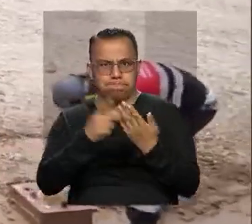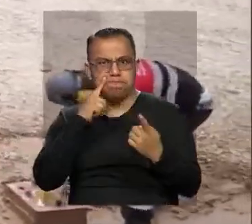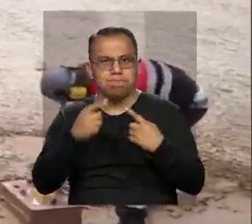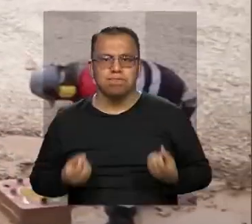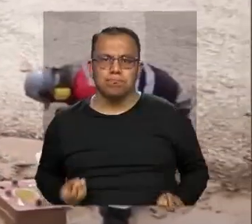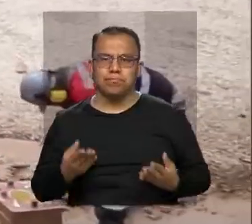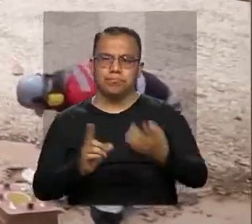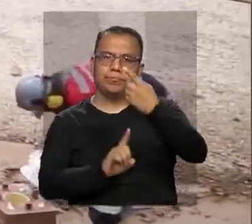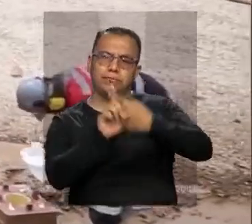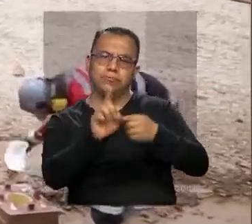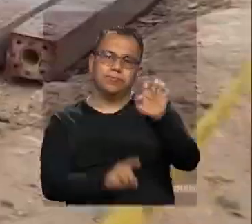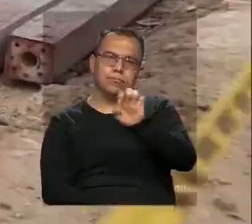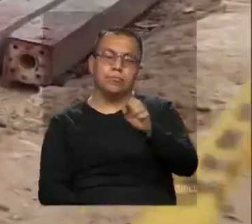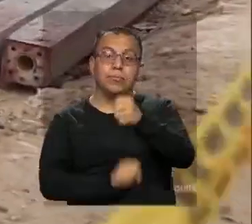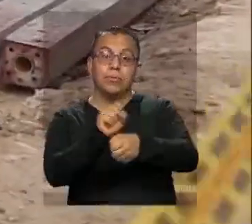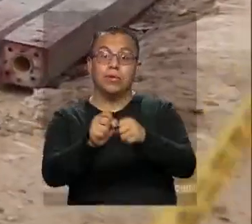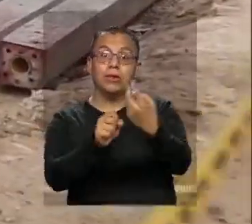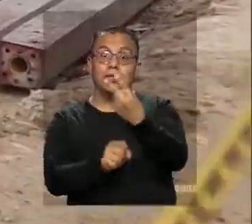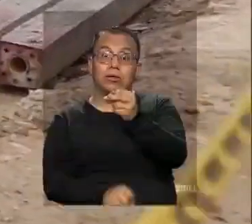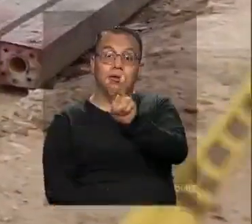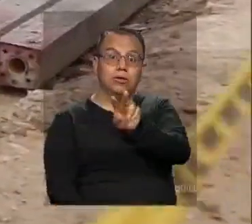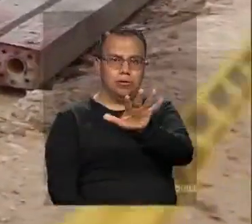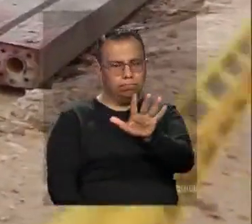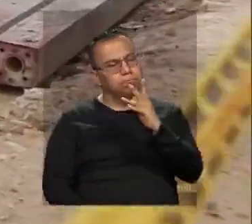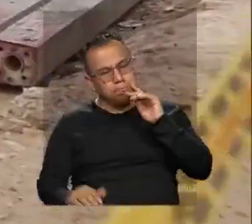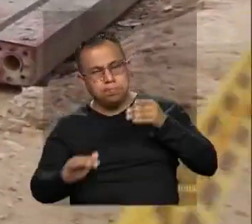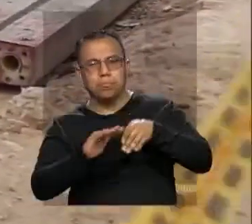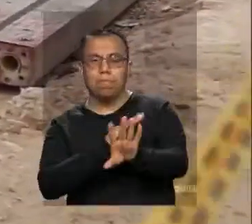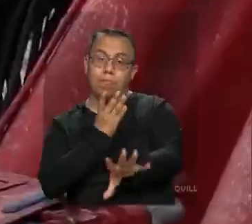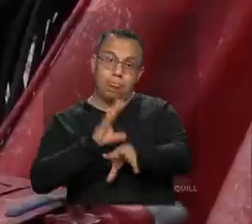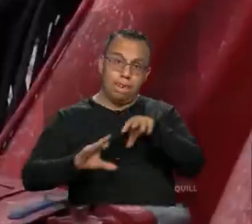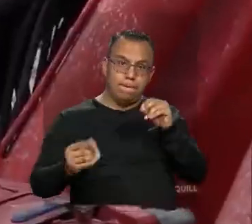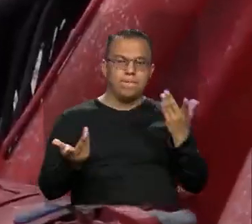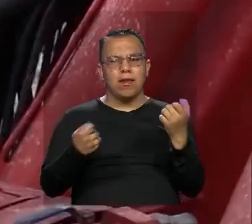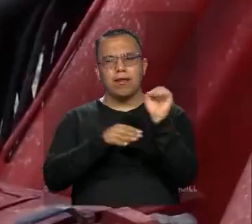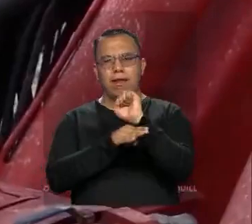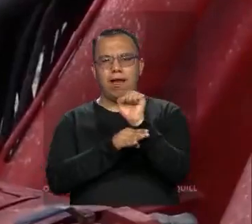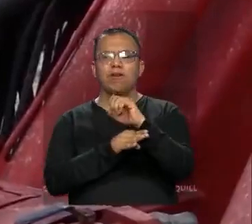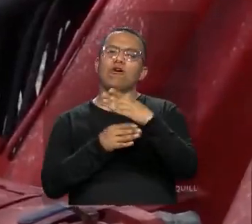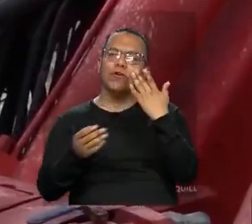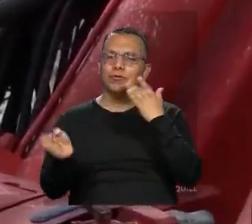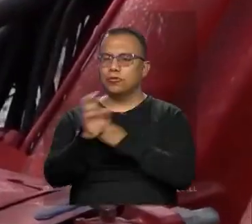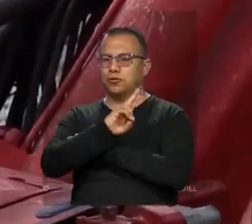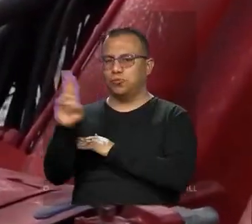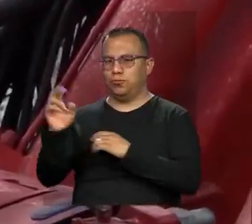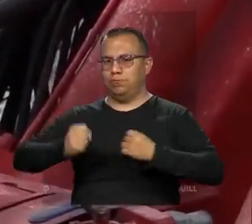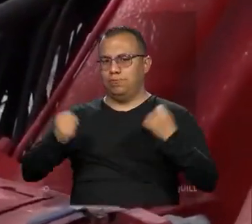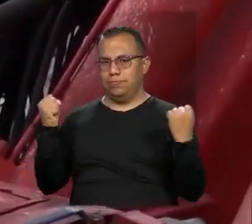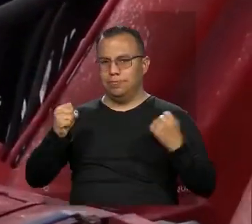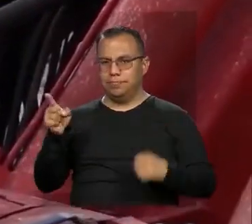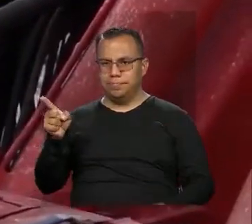entregado en enero del 2025 para mejorar el ingreso y la salida de los vehículos por el sur de Bogotá.